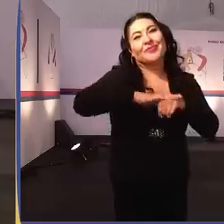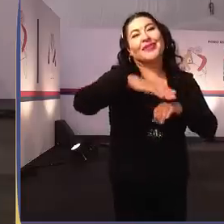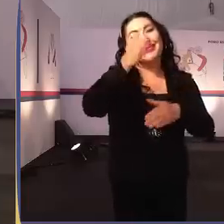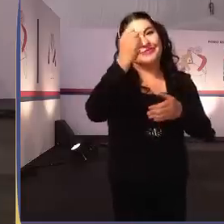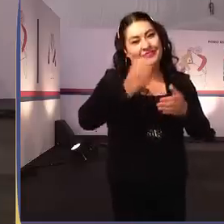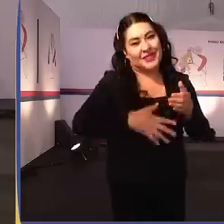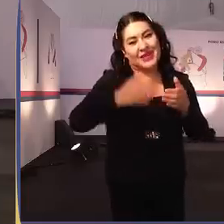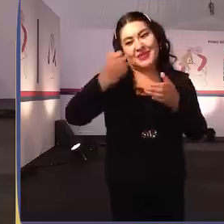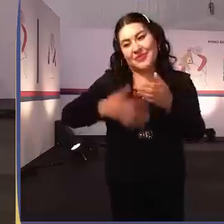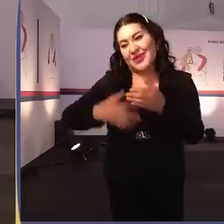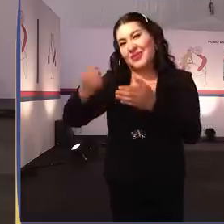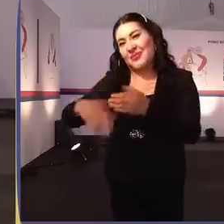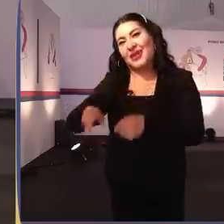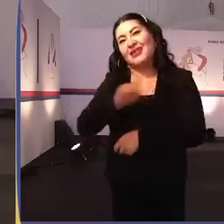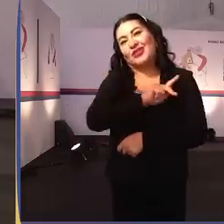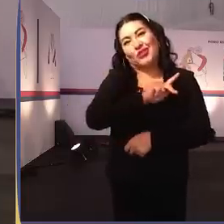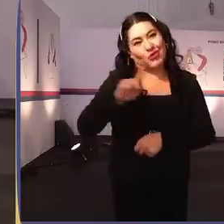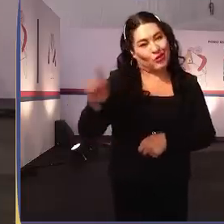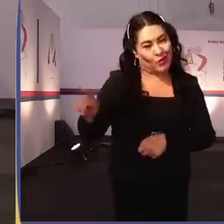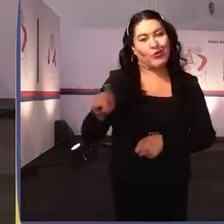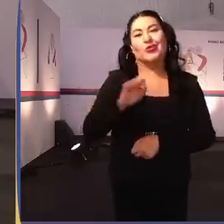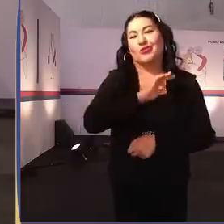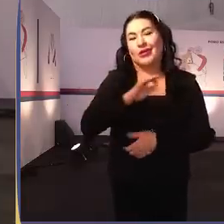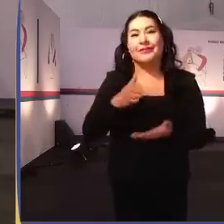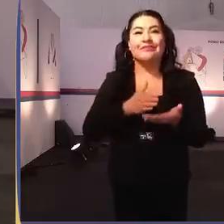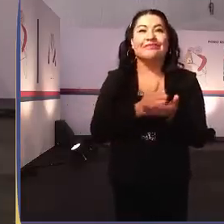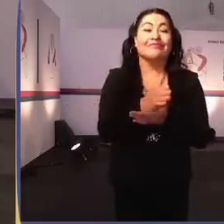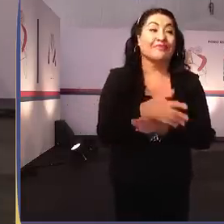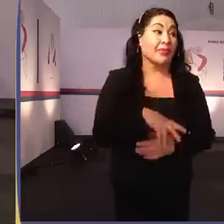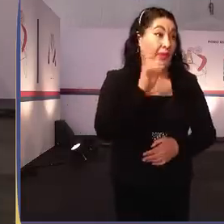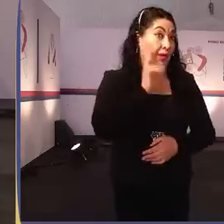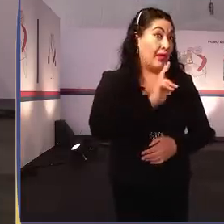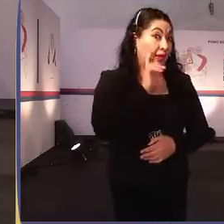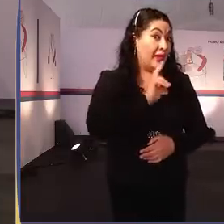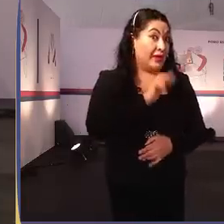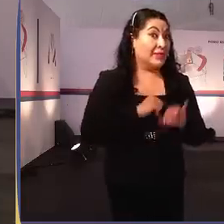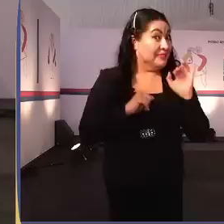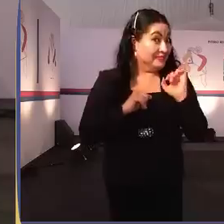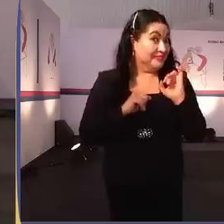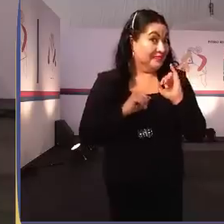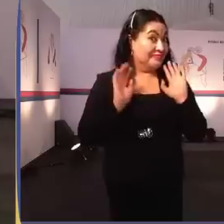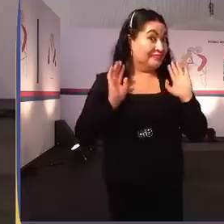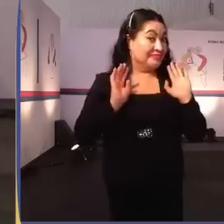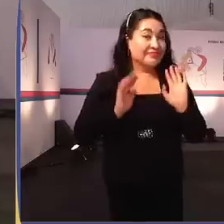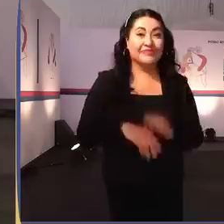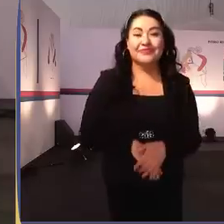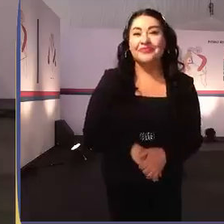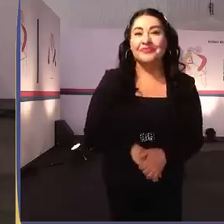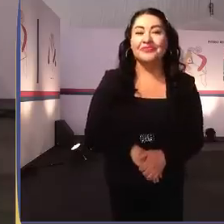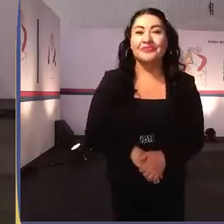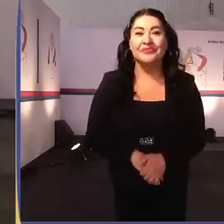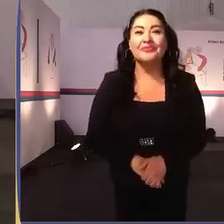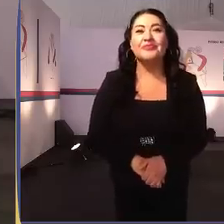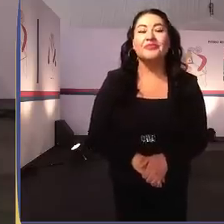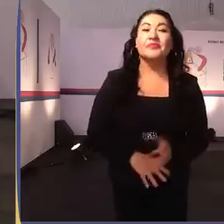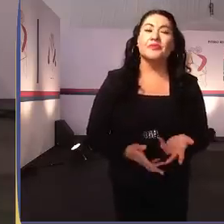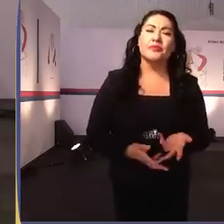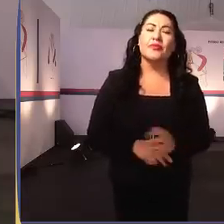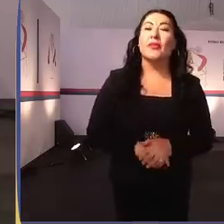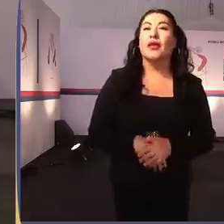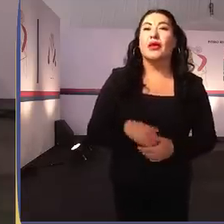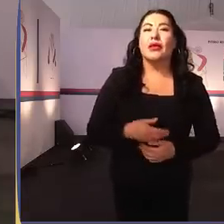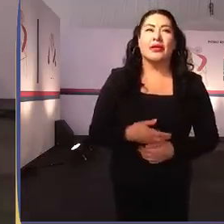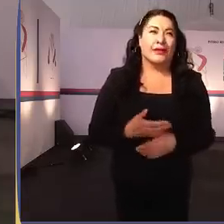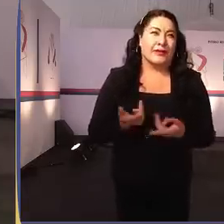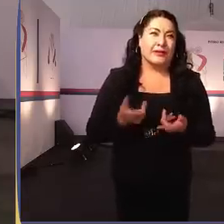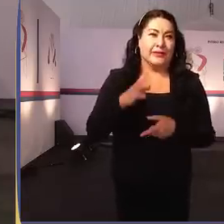hubiera ofertas para todos en estas ferias. Bueno, pues entonces hay que leer, ¿no? Parece que sí. Yo, cuando…